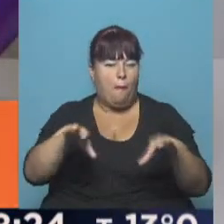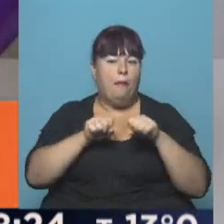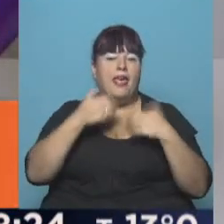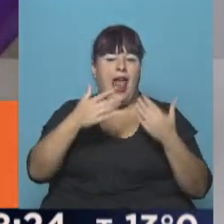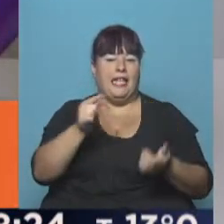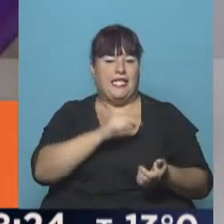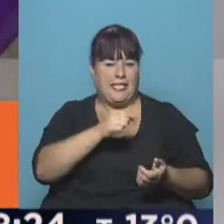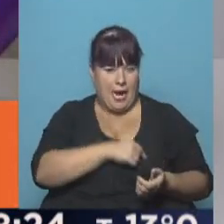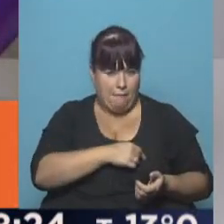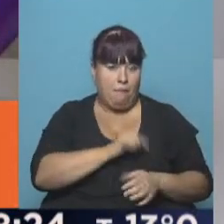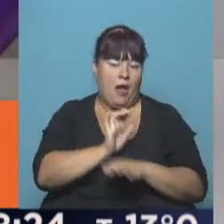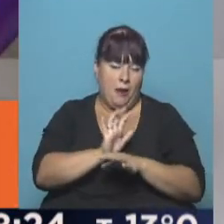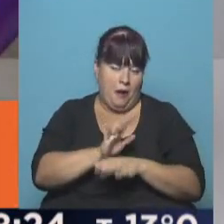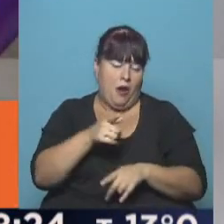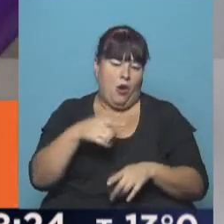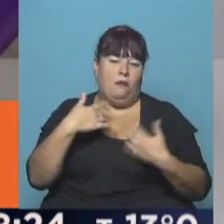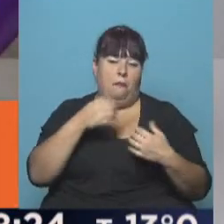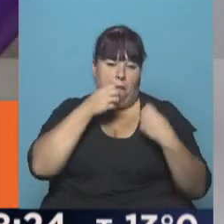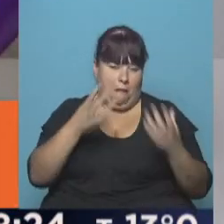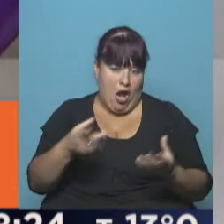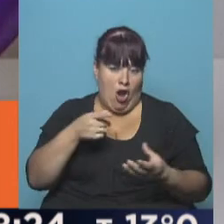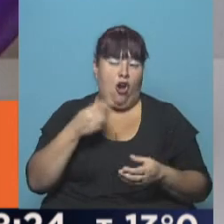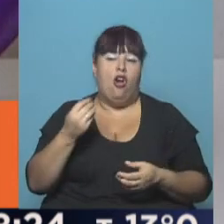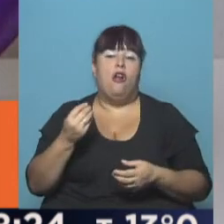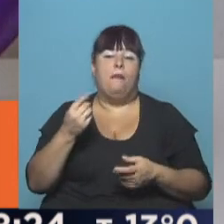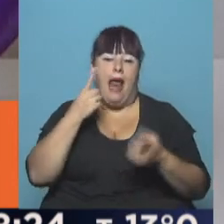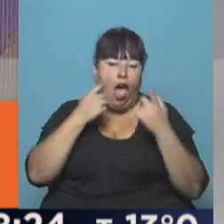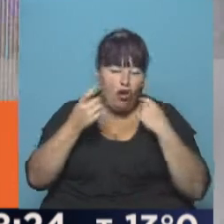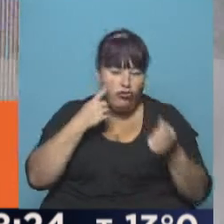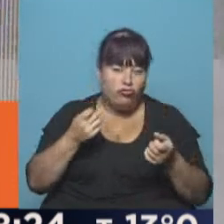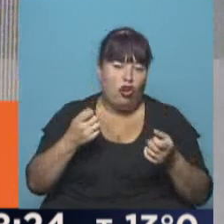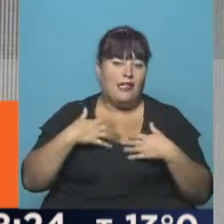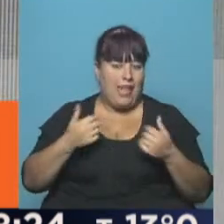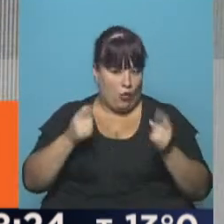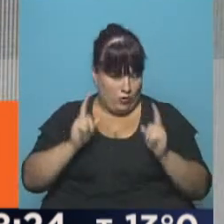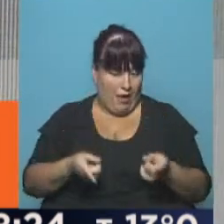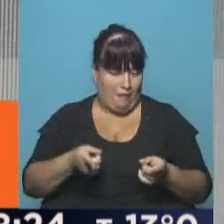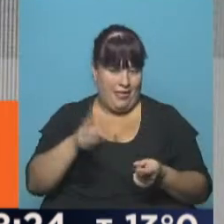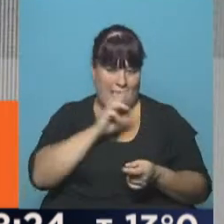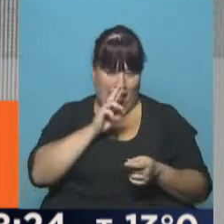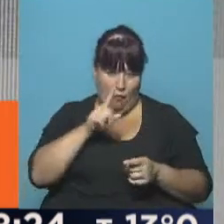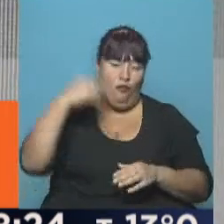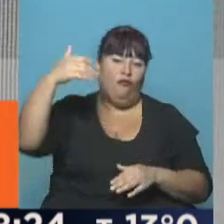por el chip por lo cual sería mucho de mucha utilidad para control de salud también de la mujer en el futuro